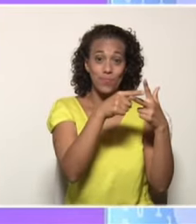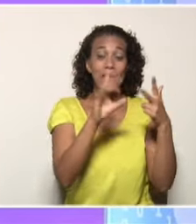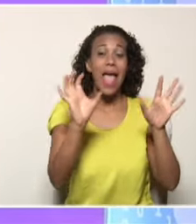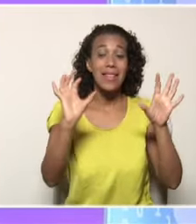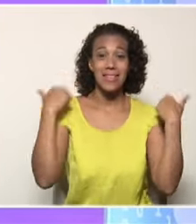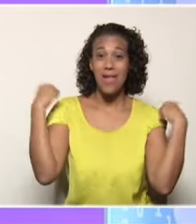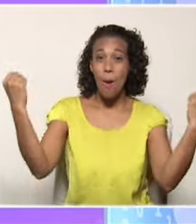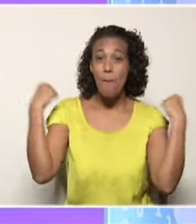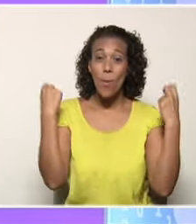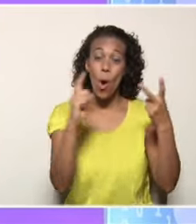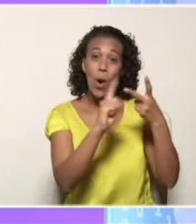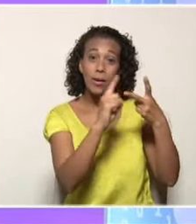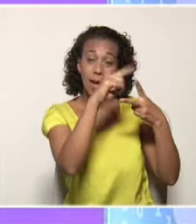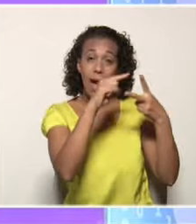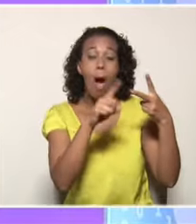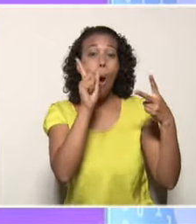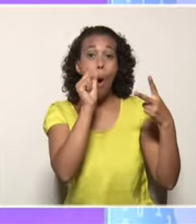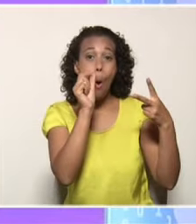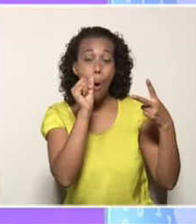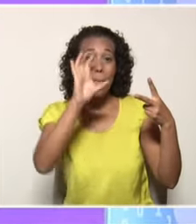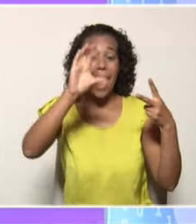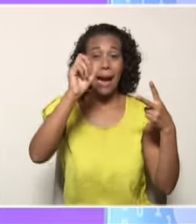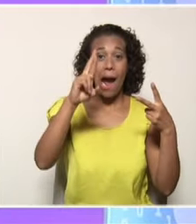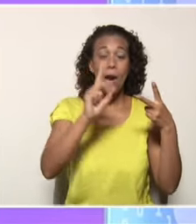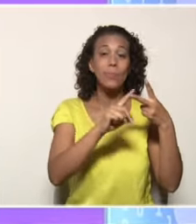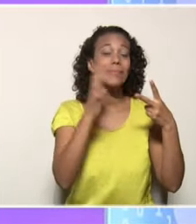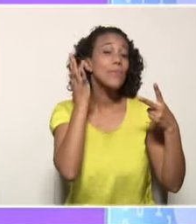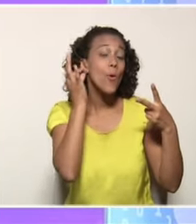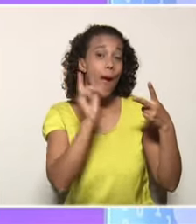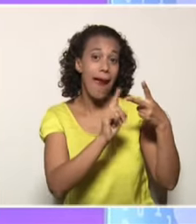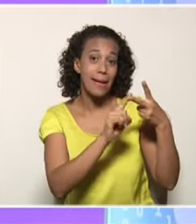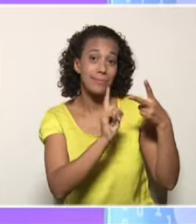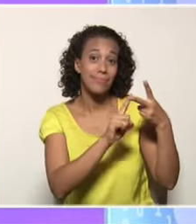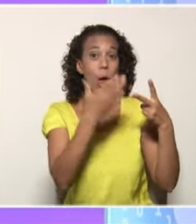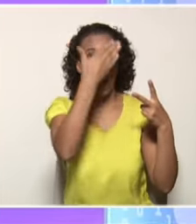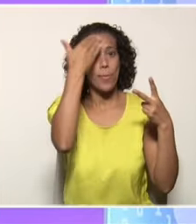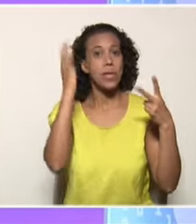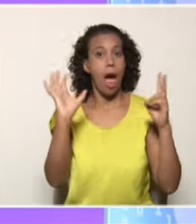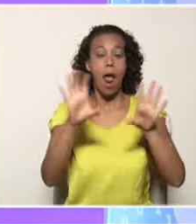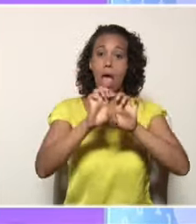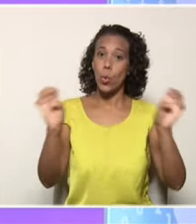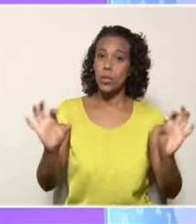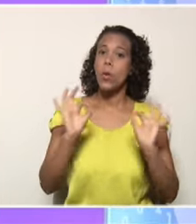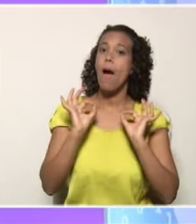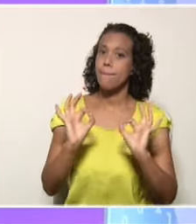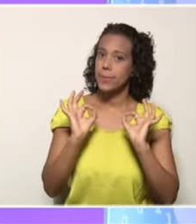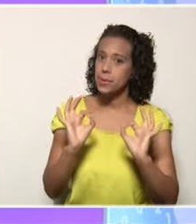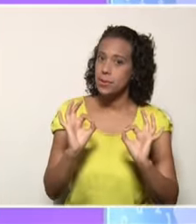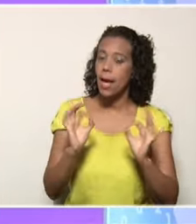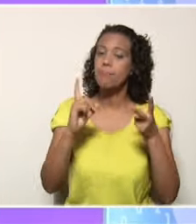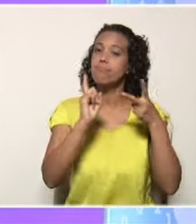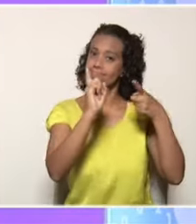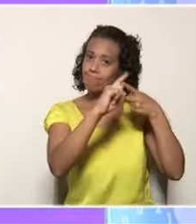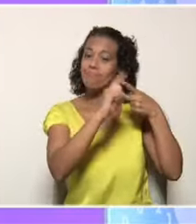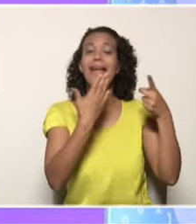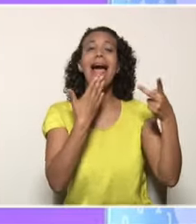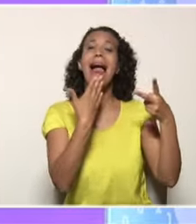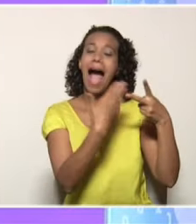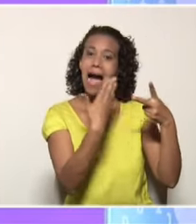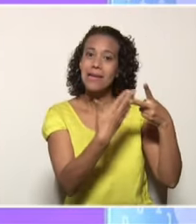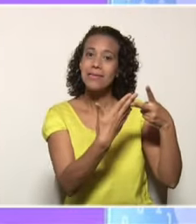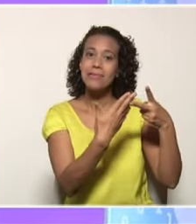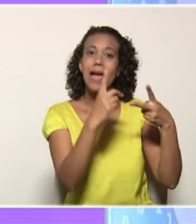física, nos acompañarán los profesores Carlos Oropesa y Emma Borromé, sin olvidar jamás la modalidad de educación especial gracias a